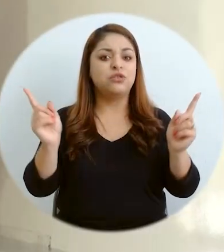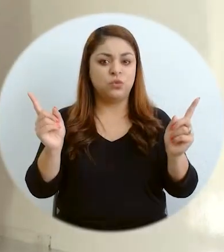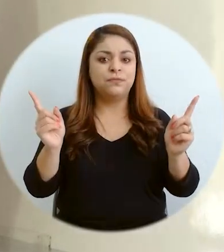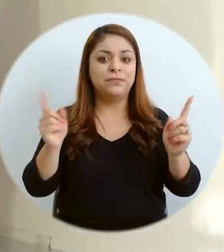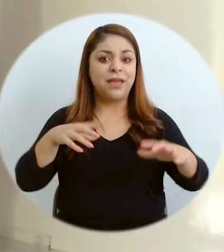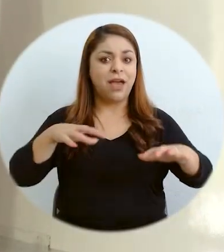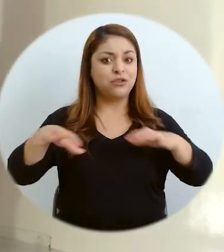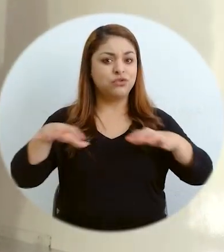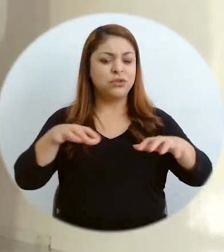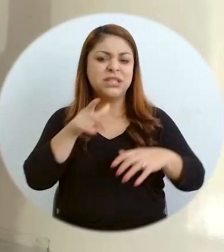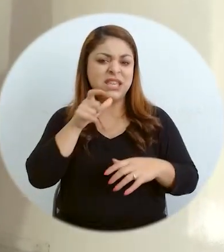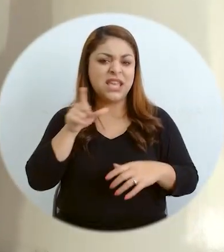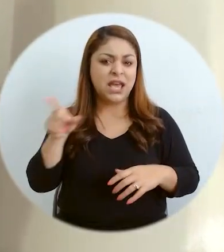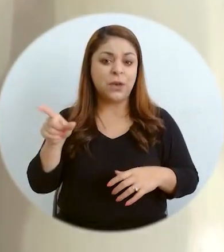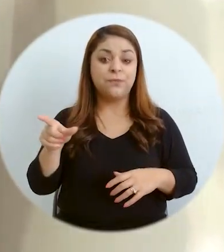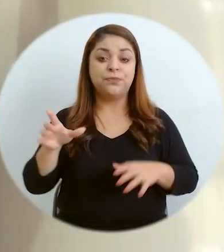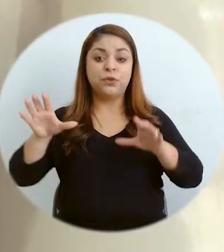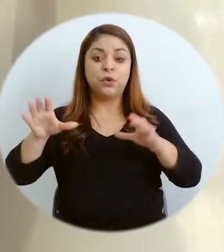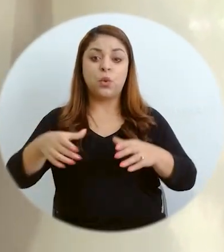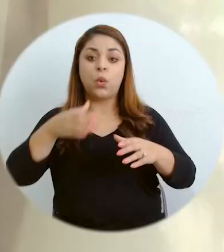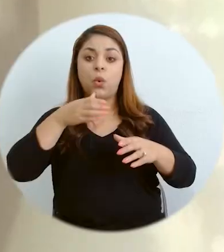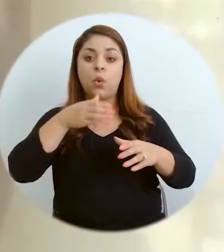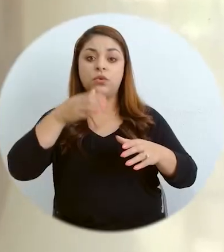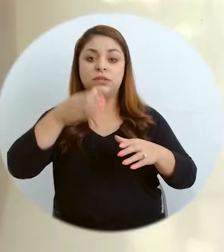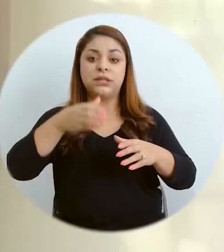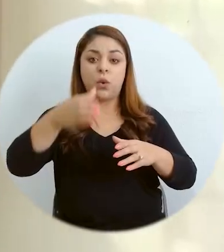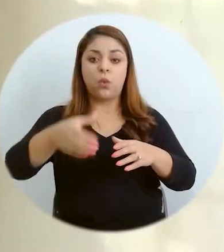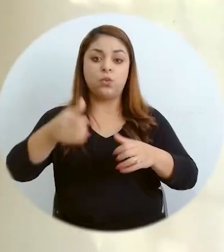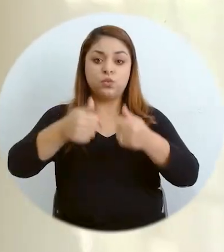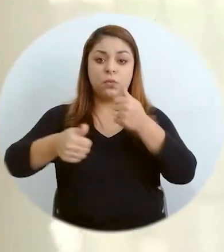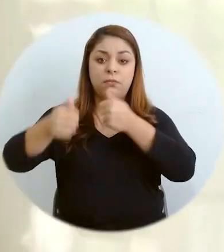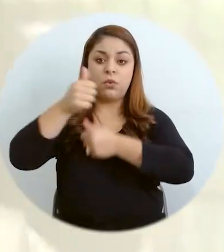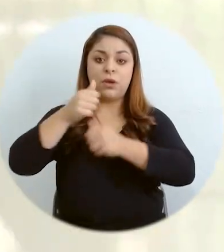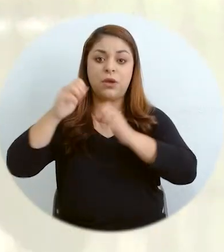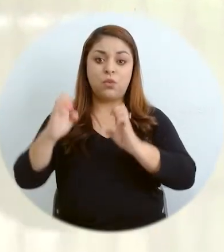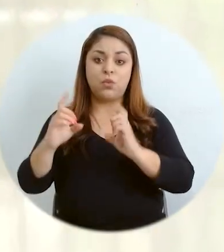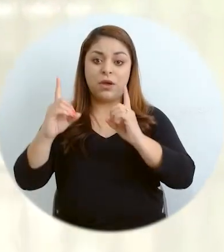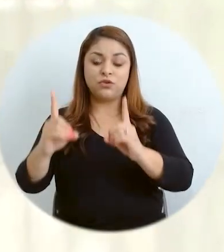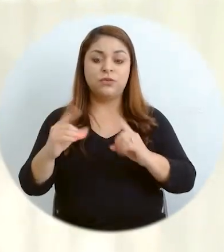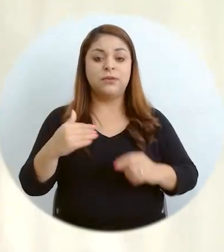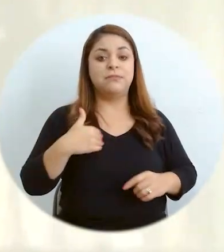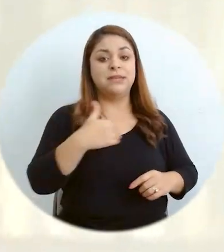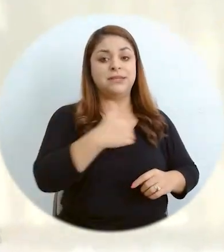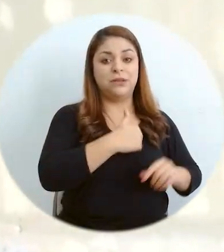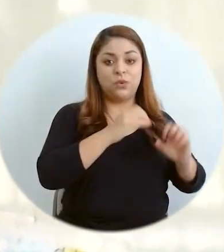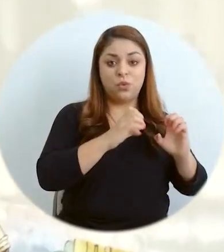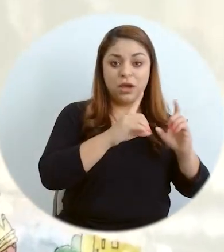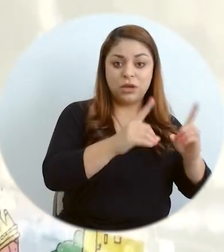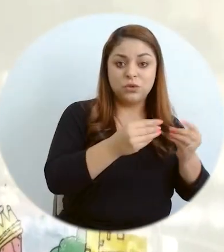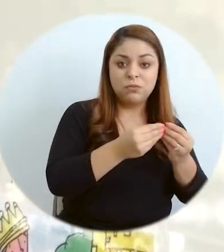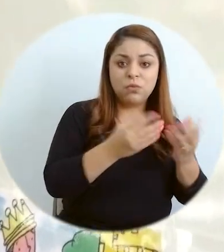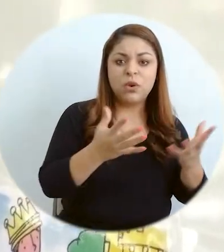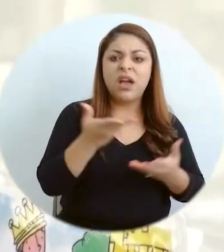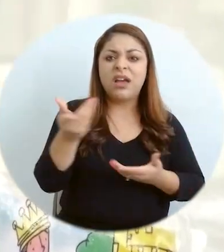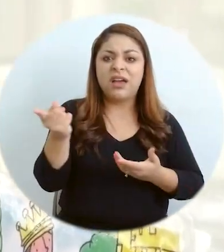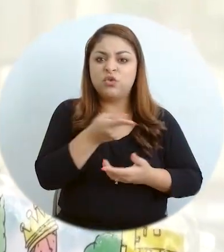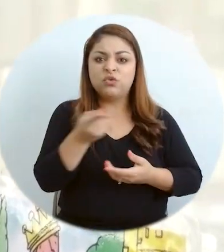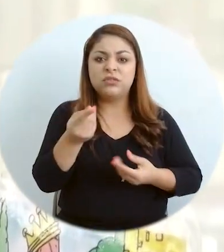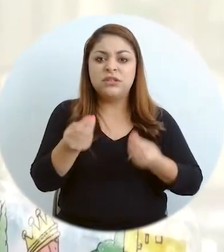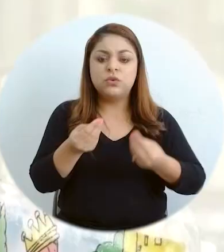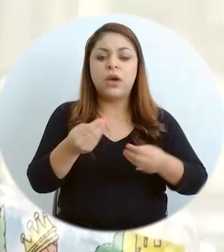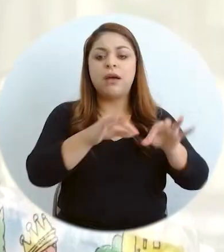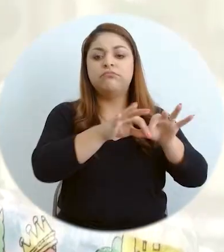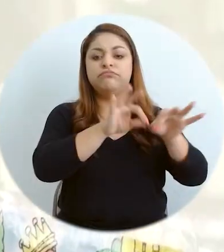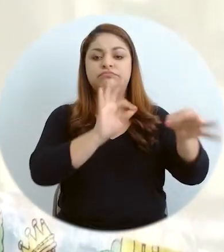y las acciones que tomó tanto el Consejo Superior de Educación como el Ministerio de Educación Pública al anular los protocolos,